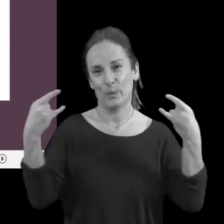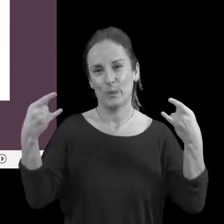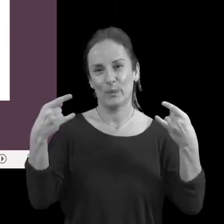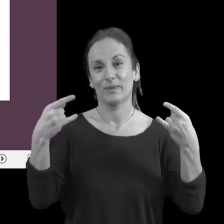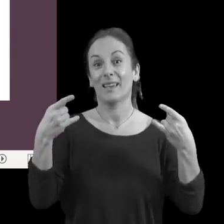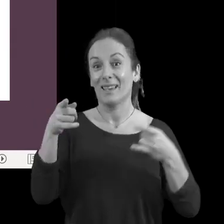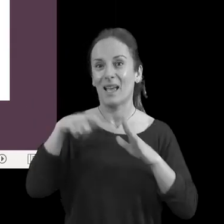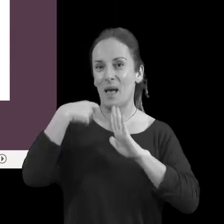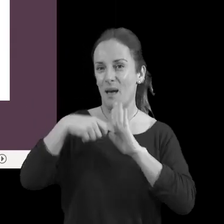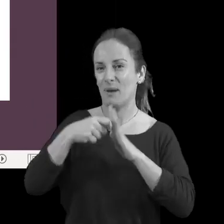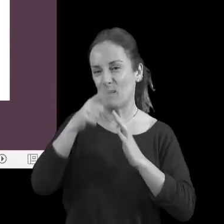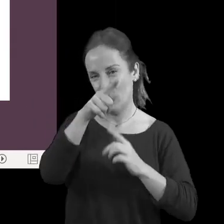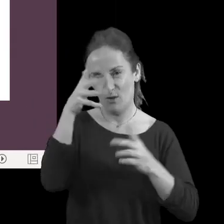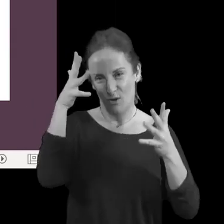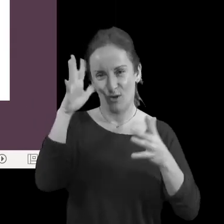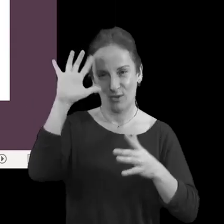recomiendo, ¿no?, un poco